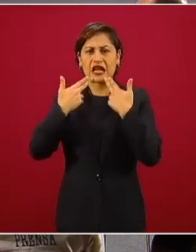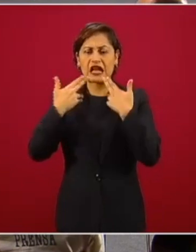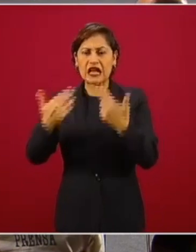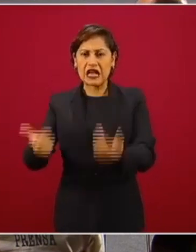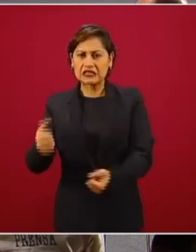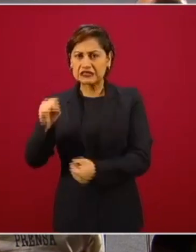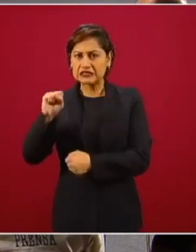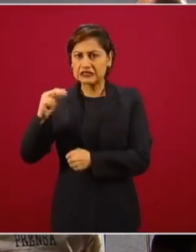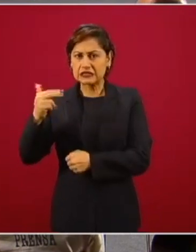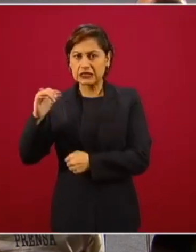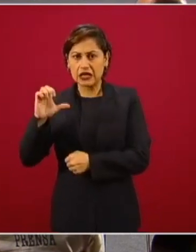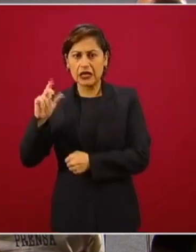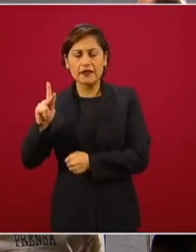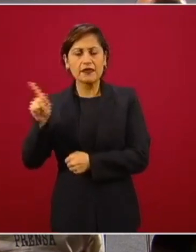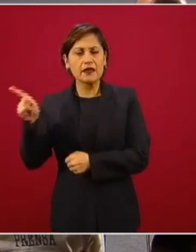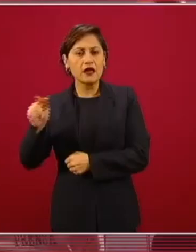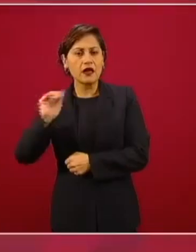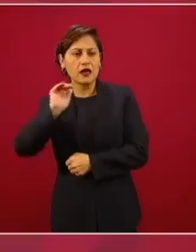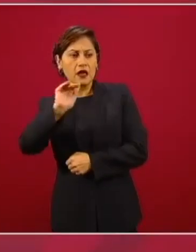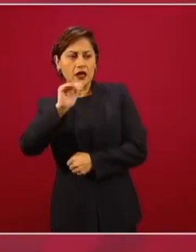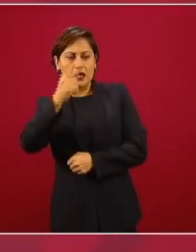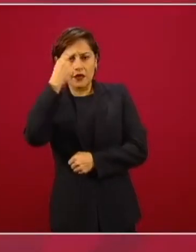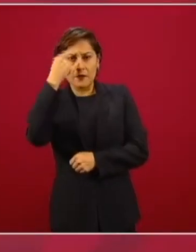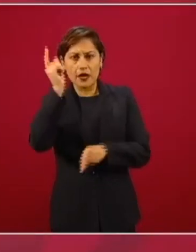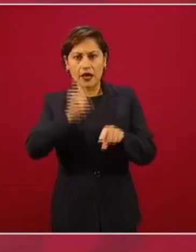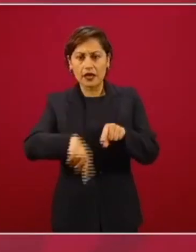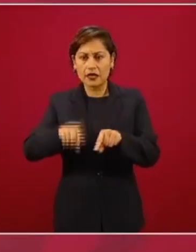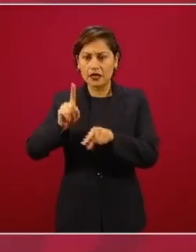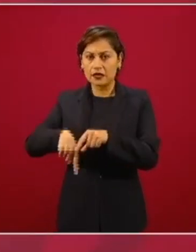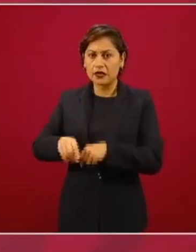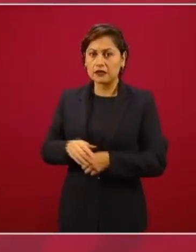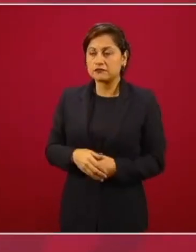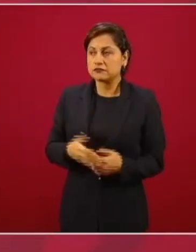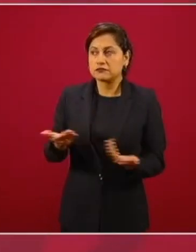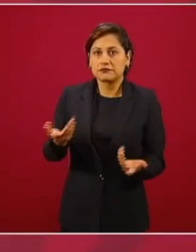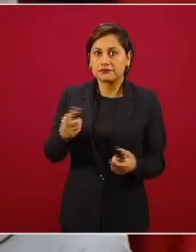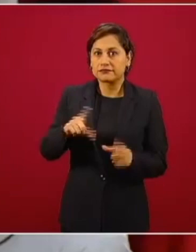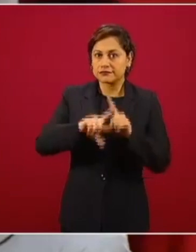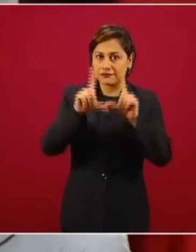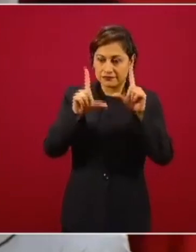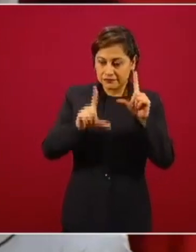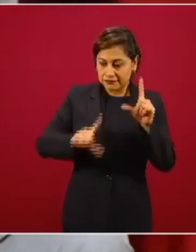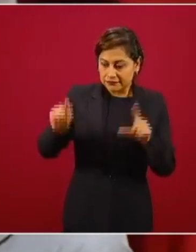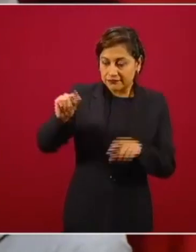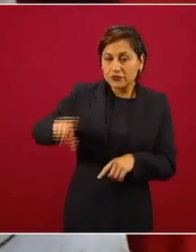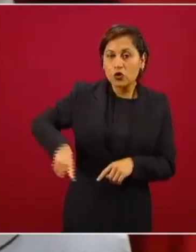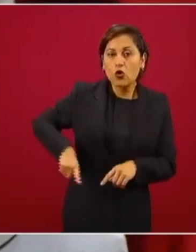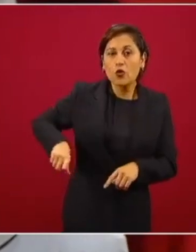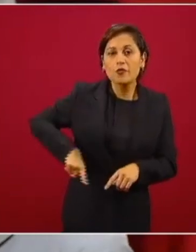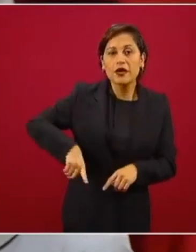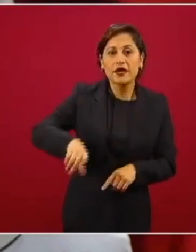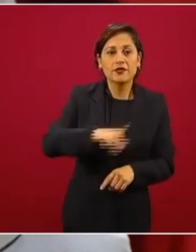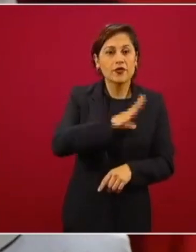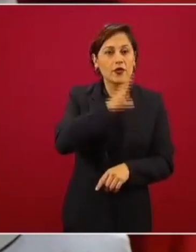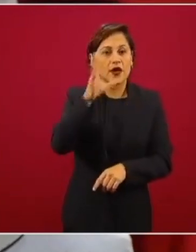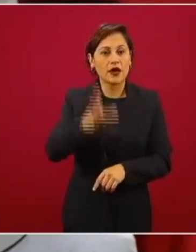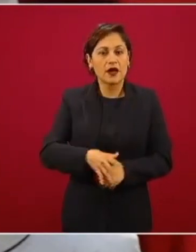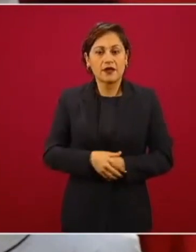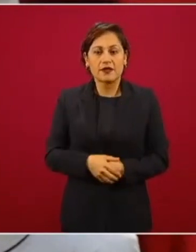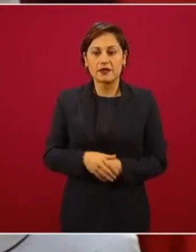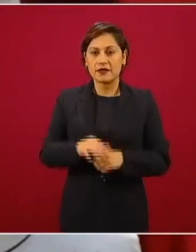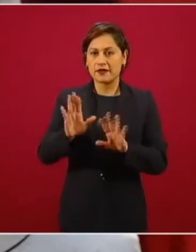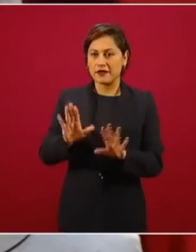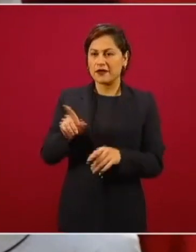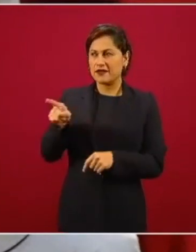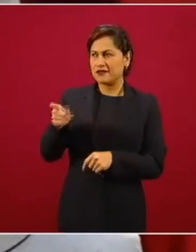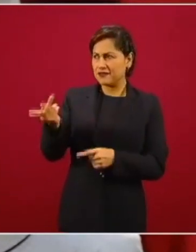Es que es general. En todo el gobierno. Todo el gobierno. Pero no afecta esto a la operación. No, de los centros